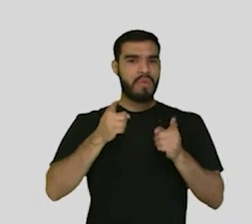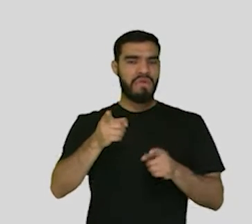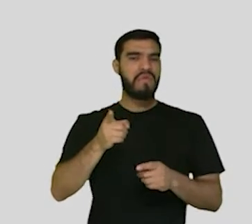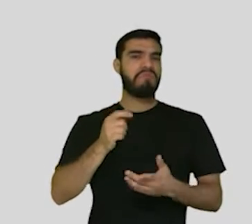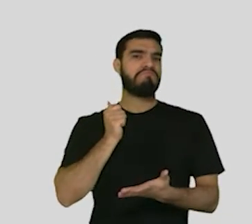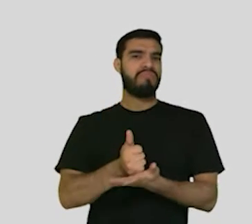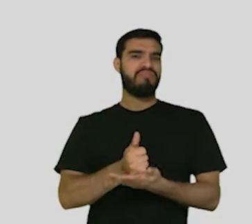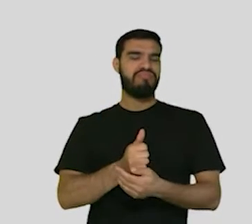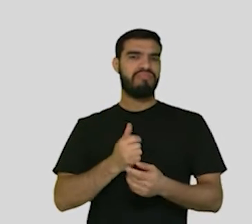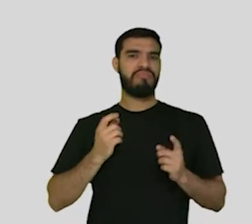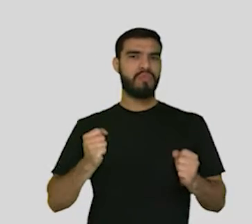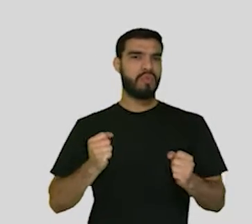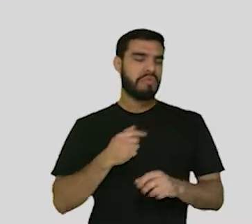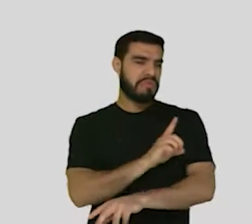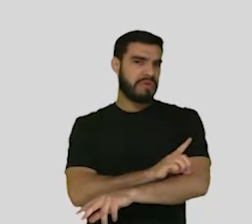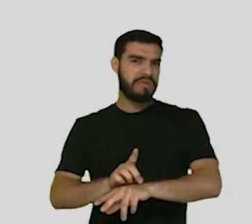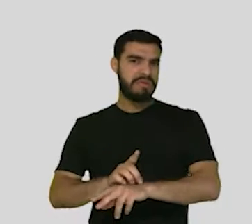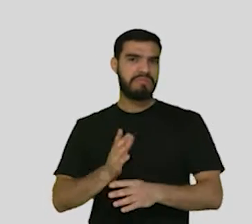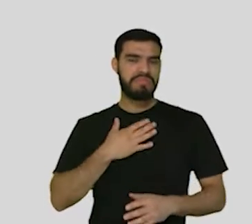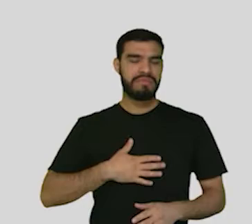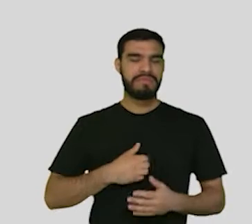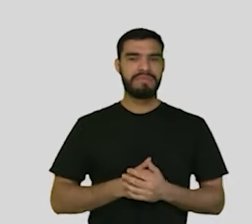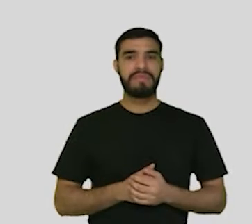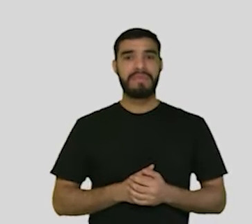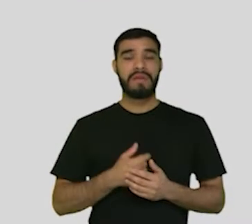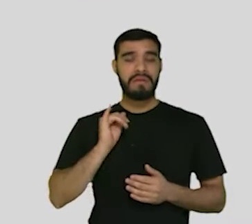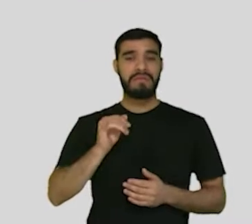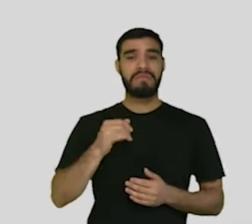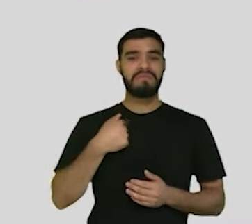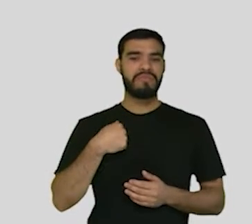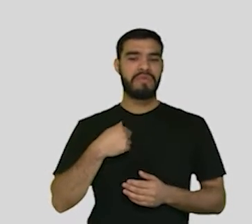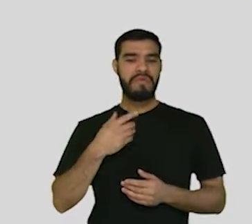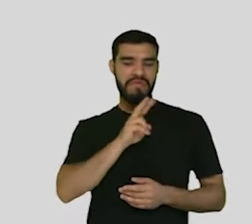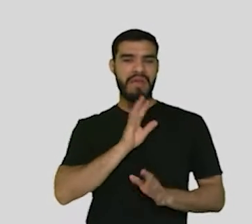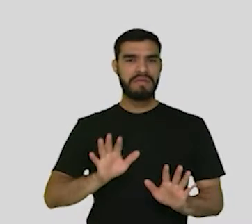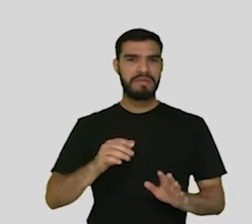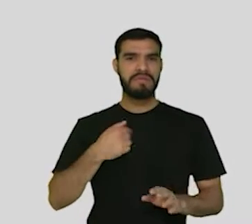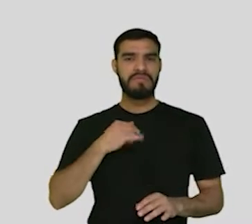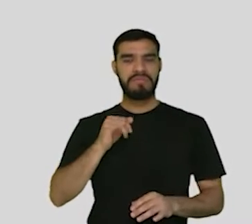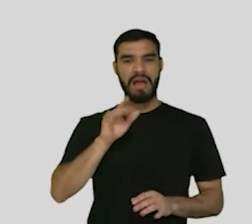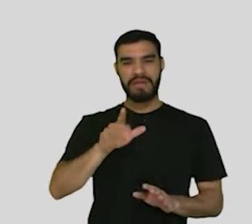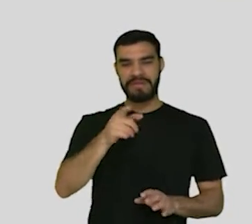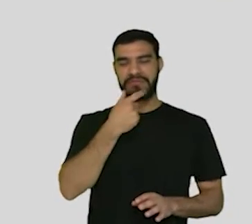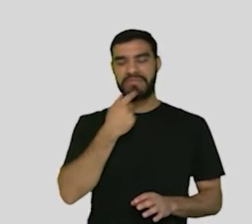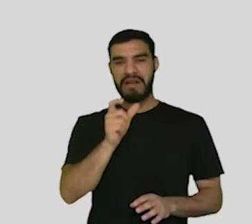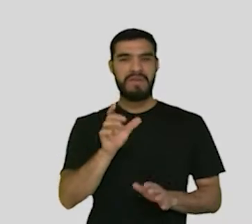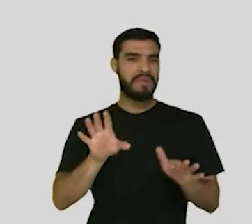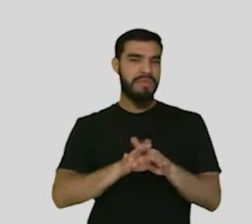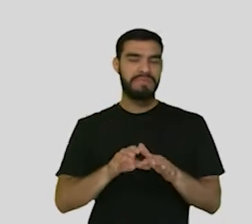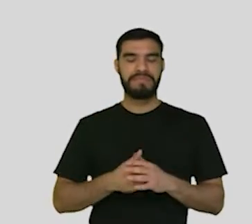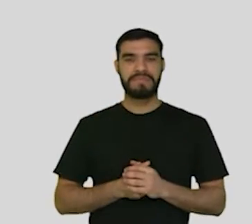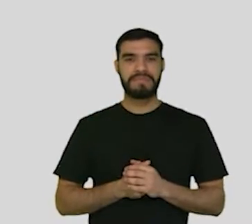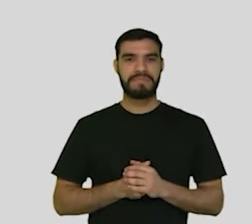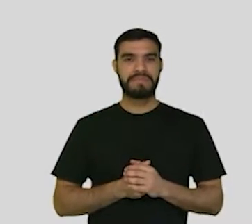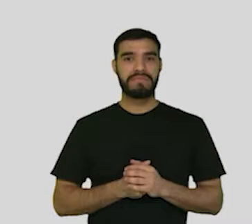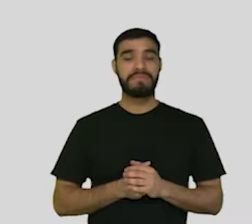hanma. Están va a y ya tu ubares asa, a pesar a mollepe, reye putas o parete. Va a esa